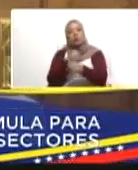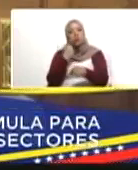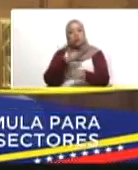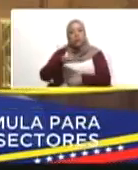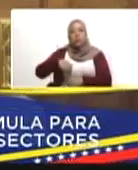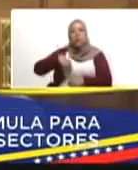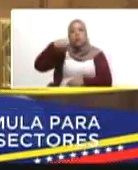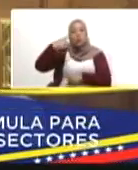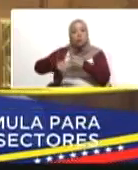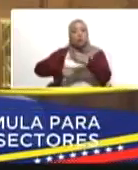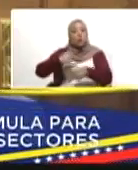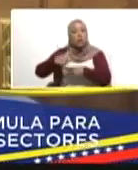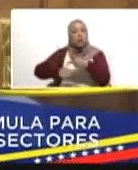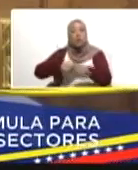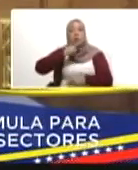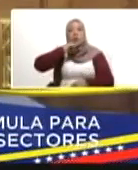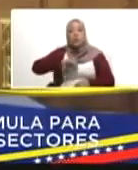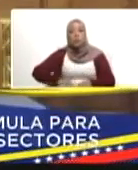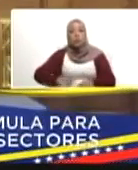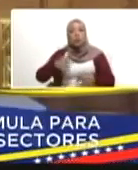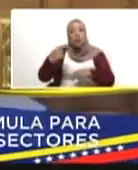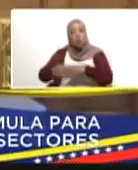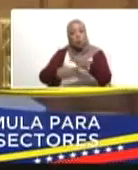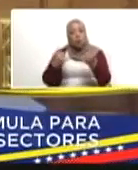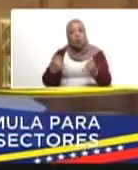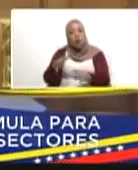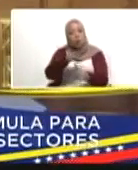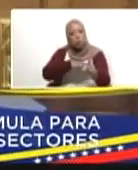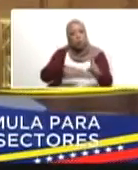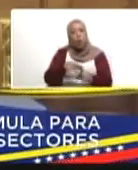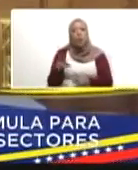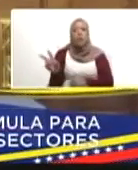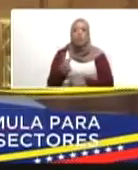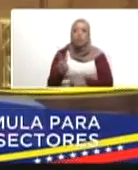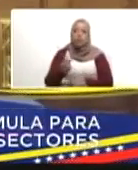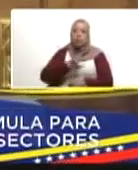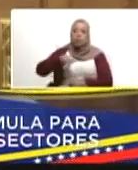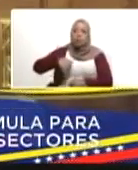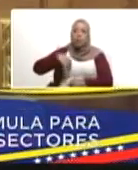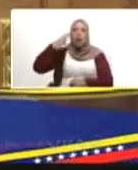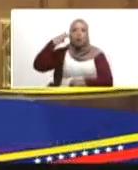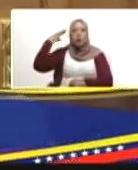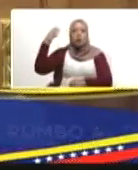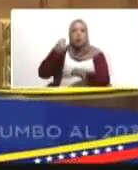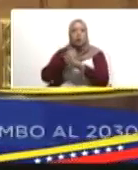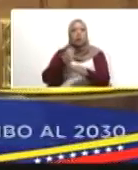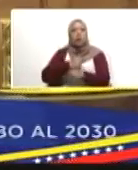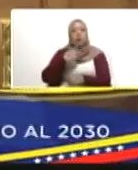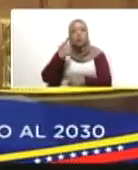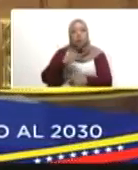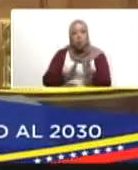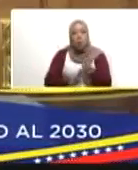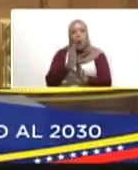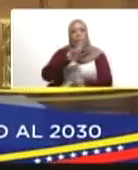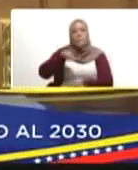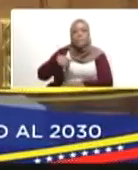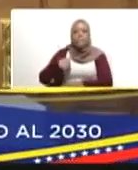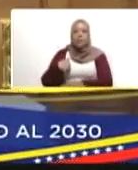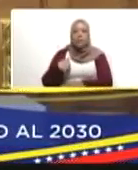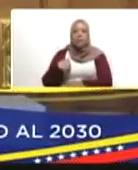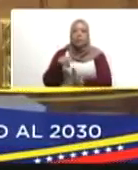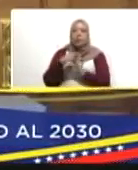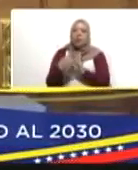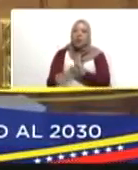nuestro proceso histórico con la realidad del país con nuestros sueños con nuestras aspiraciones y